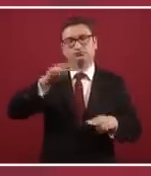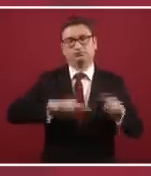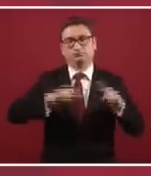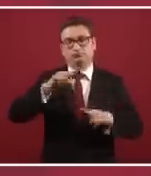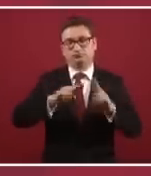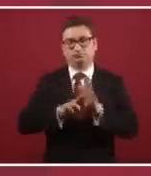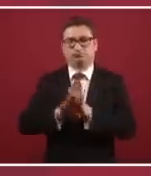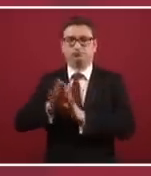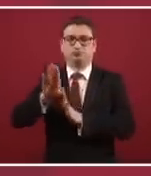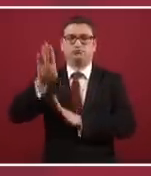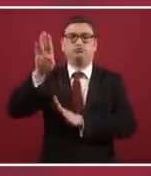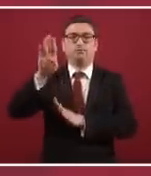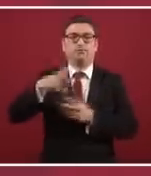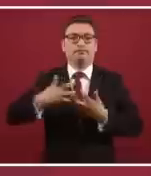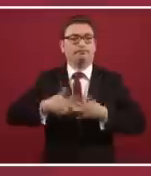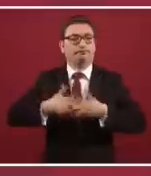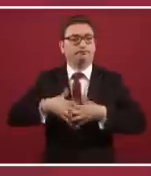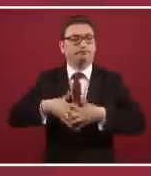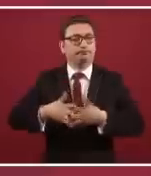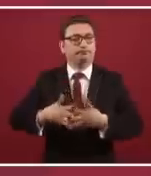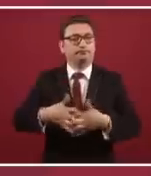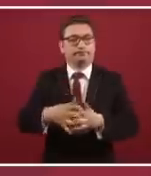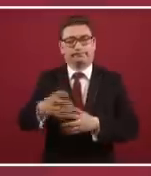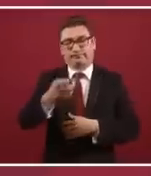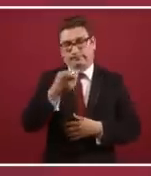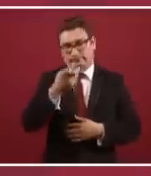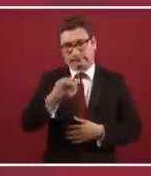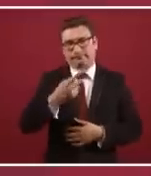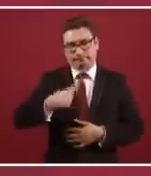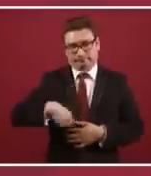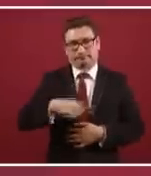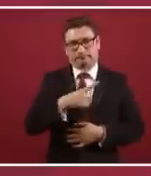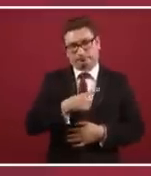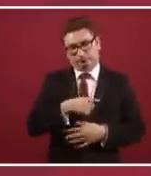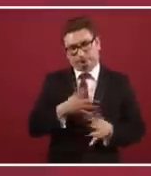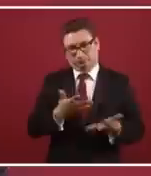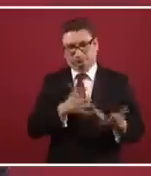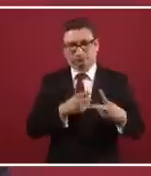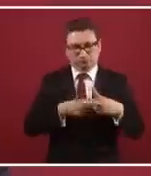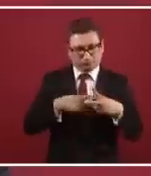sea, tenemos nosotros como cálculo